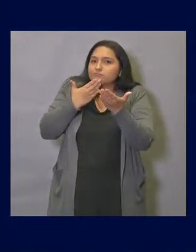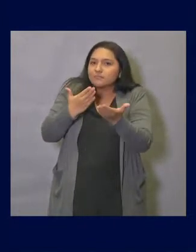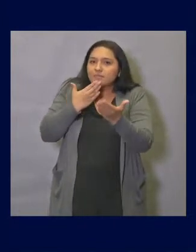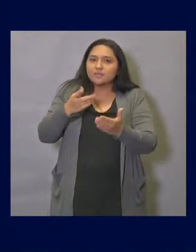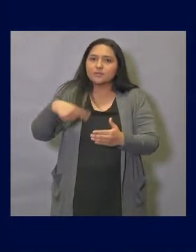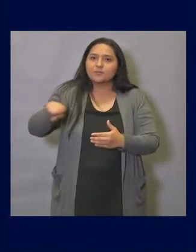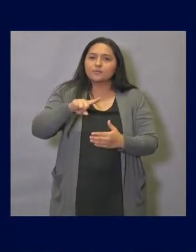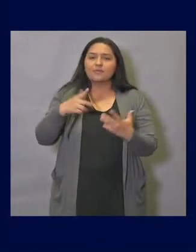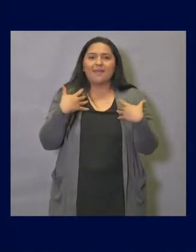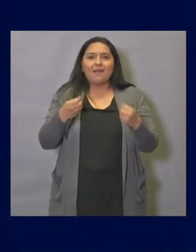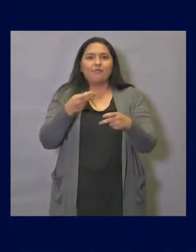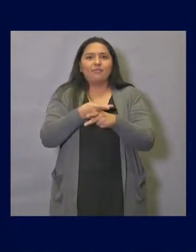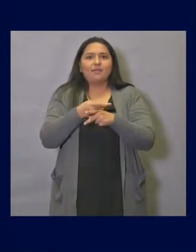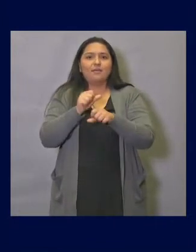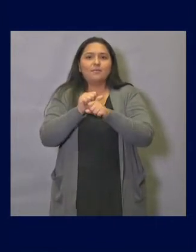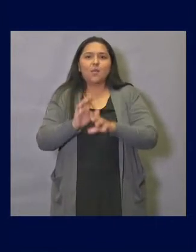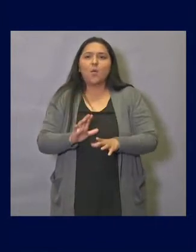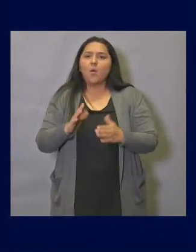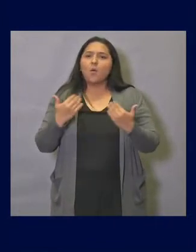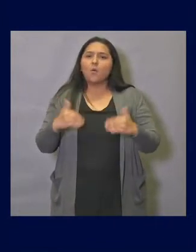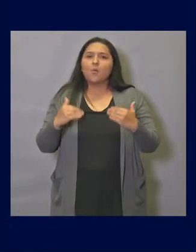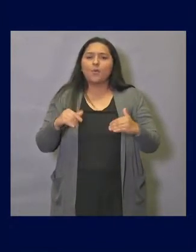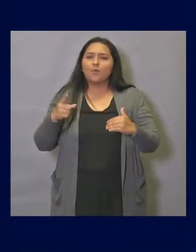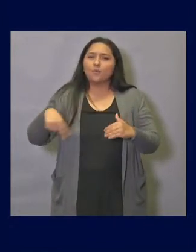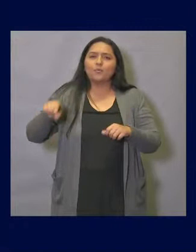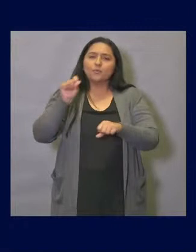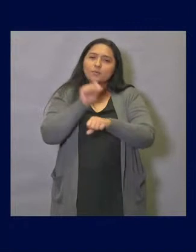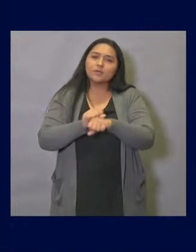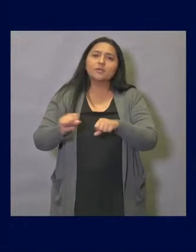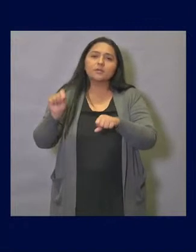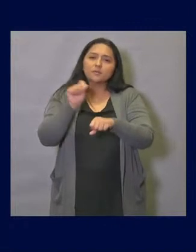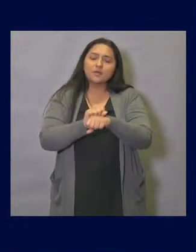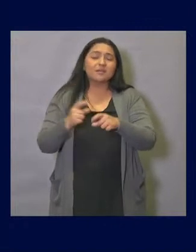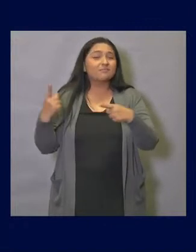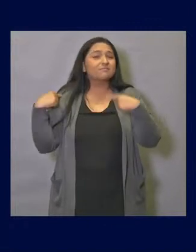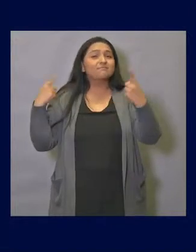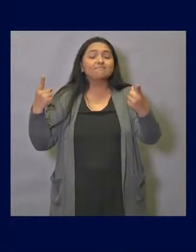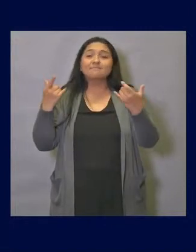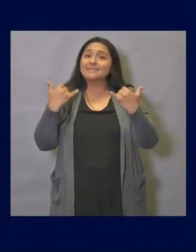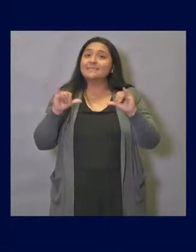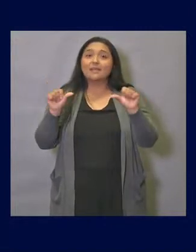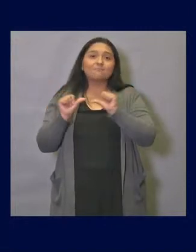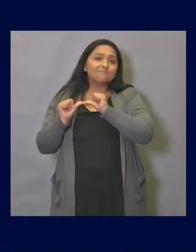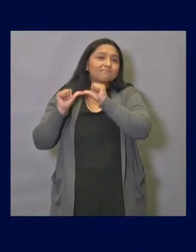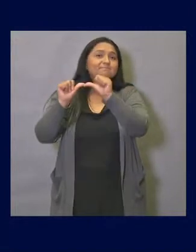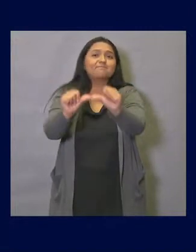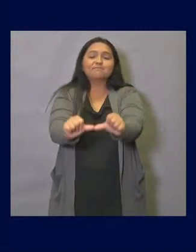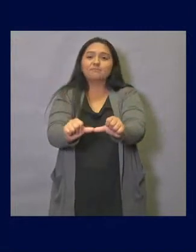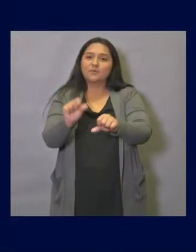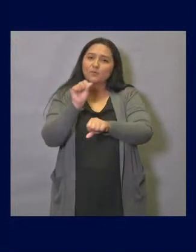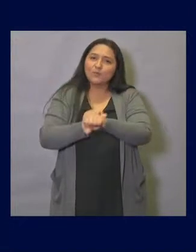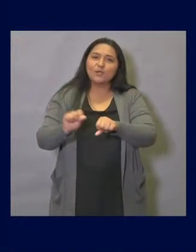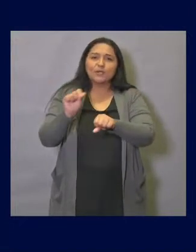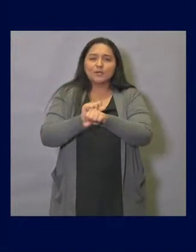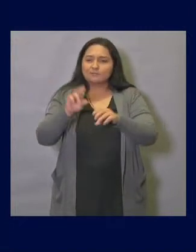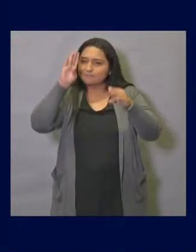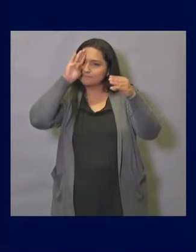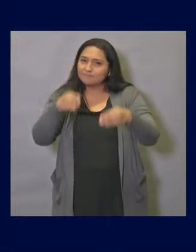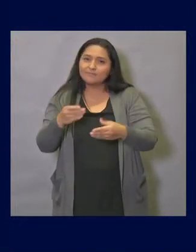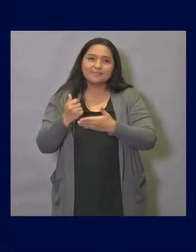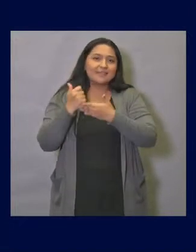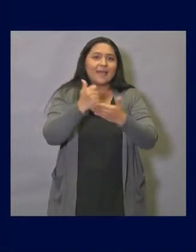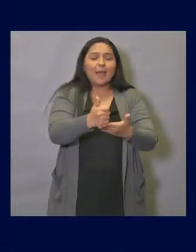nuestros trabajadores de salud por todo lo que han hecho y continúan haciendo para brindar a los más necesitados la mejor